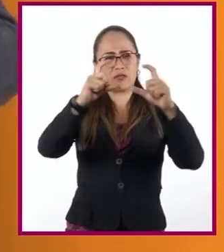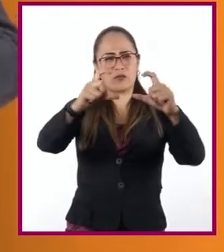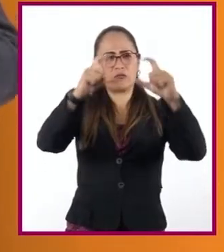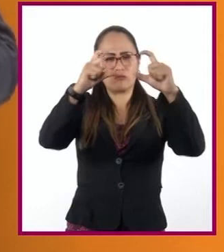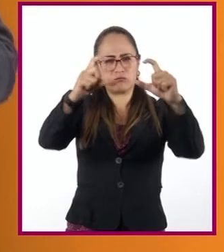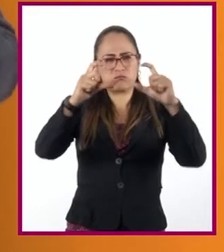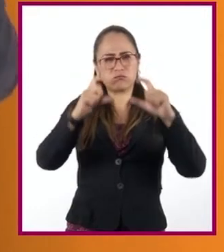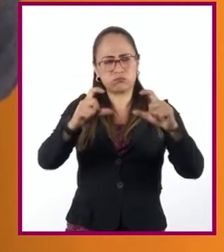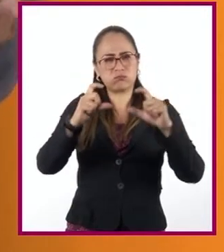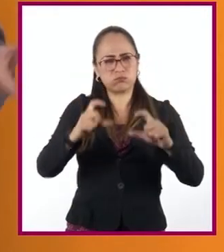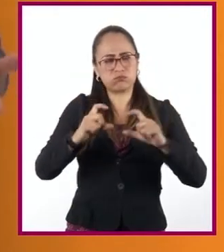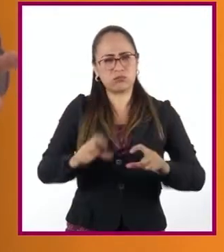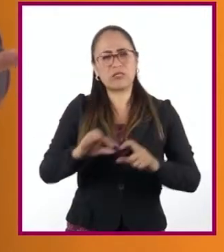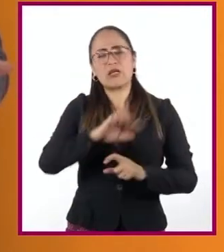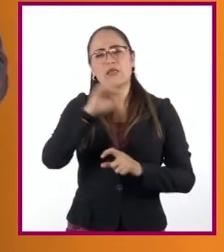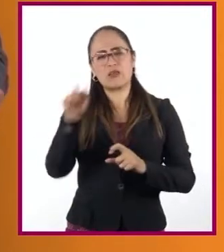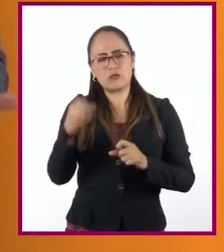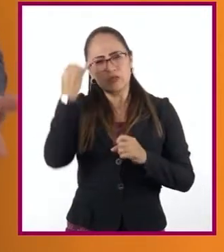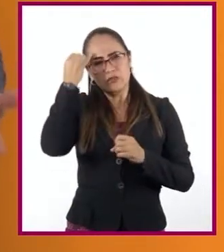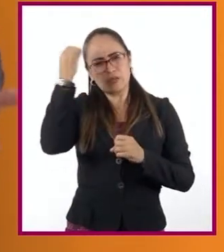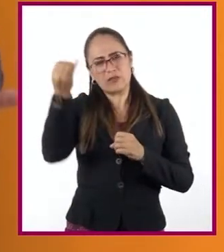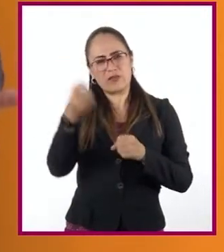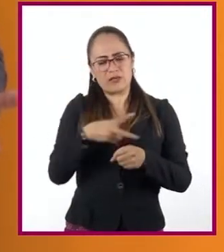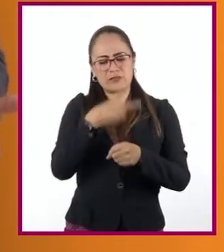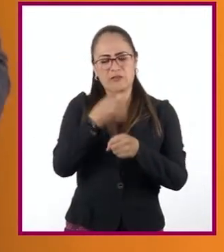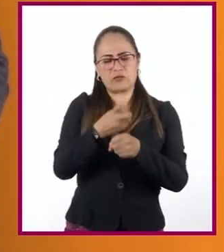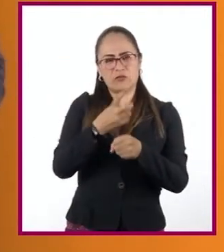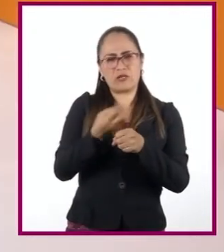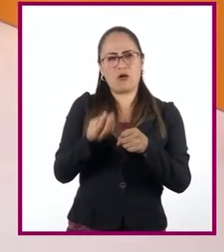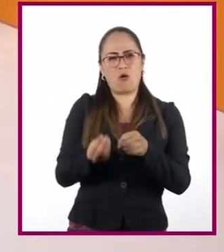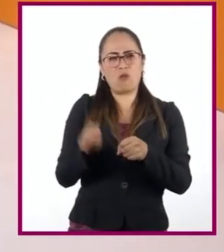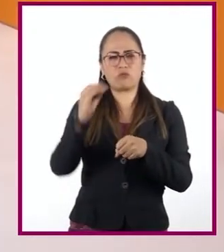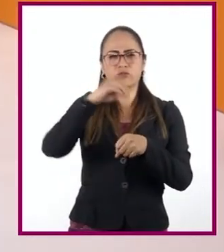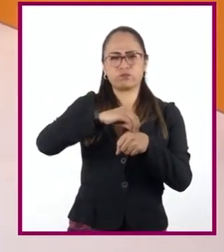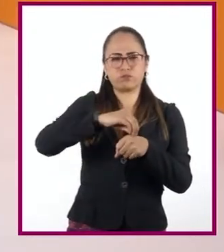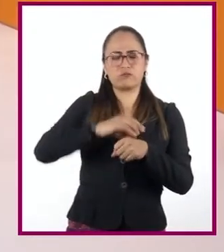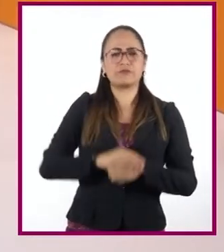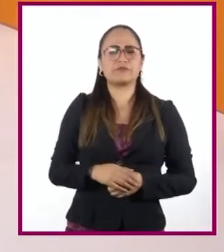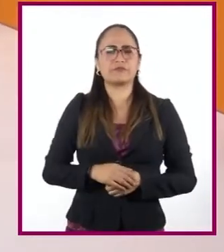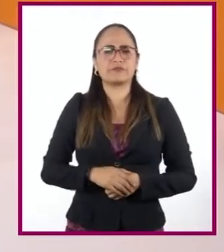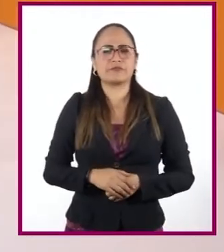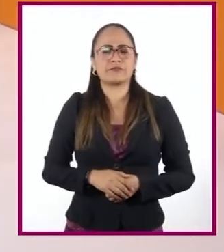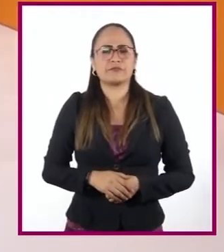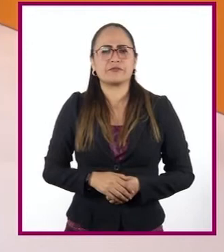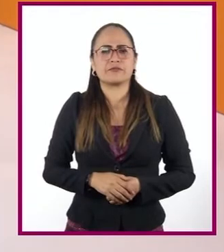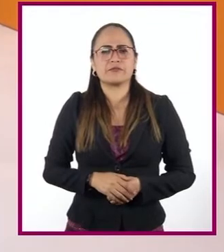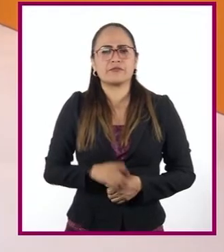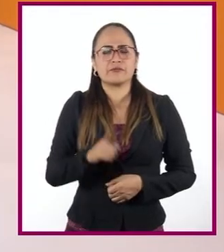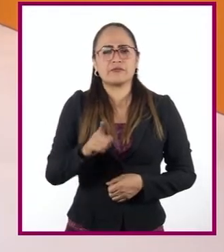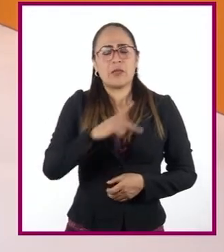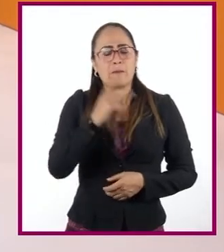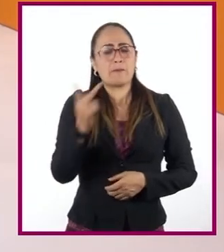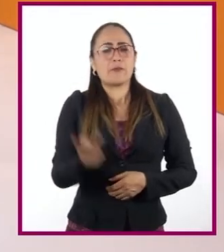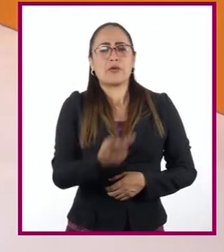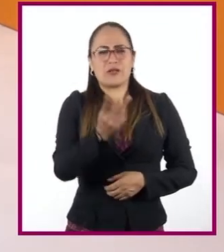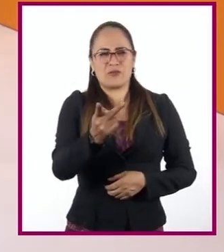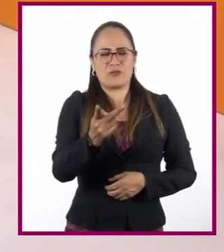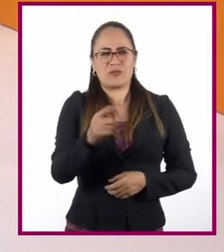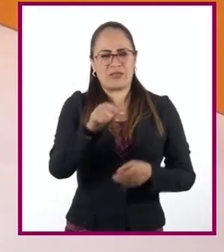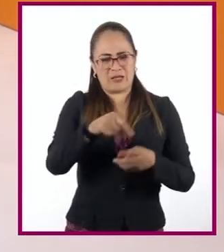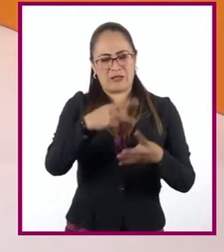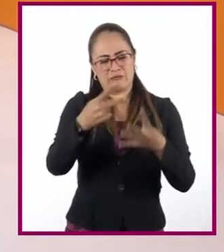y desarróllenla con ideas secundarias o complementarias. Para analizar una pregunta de la